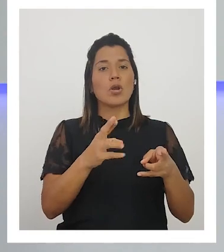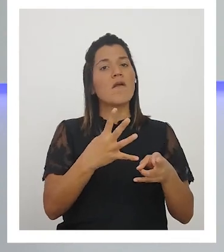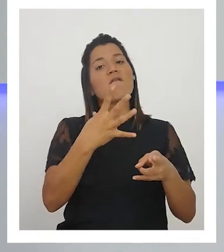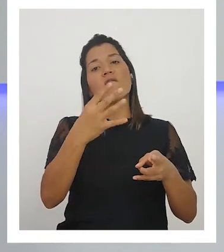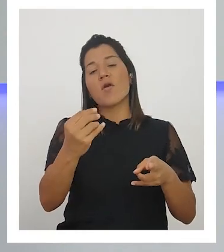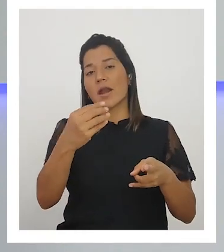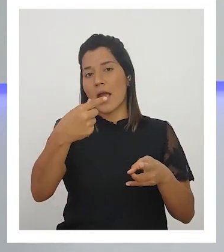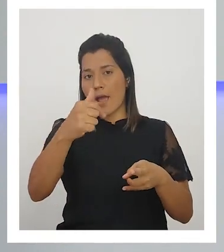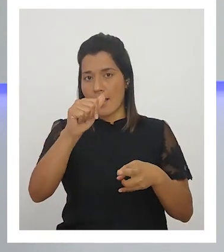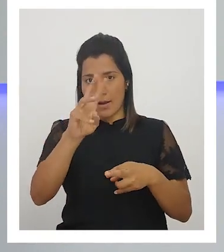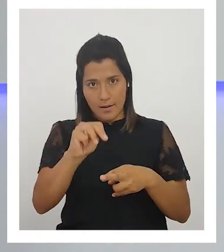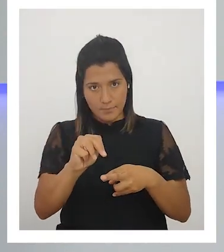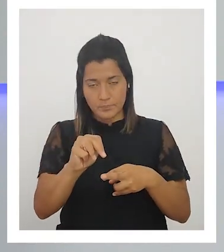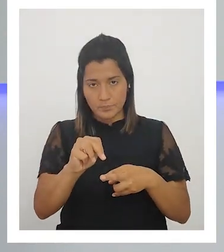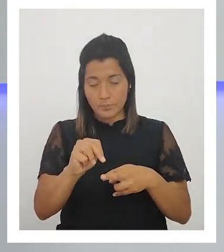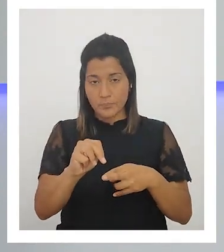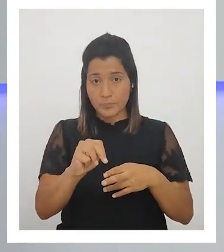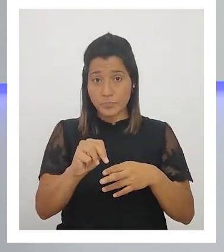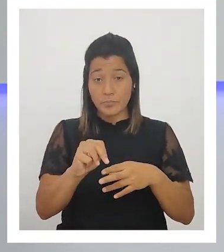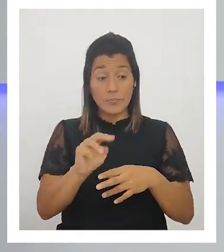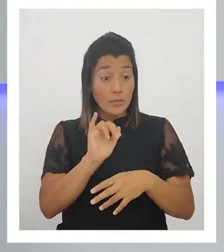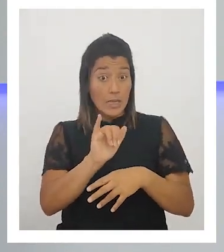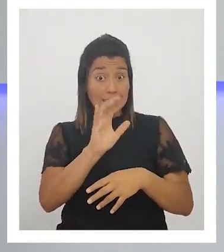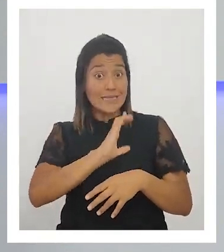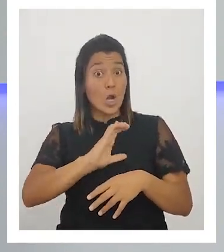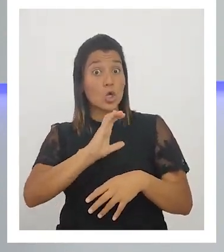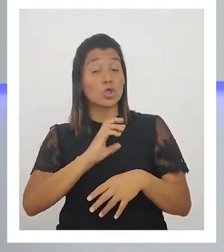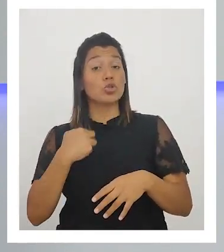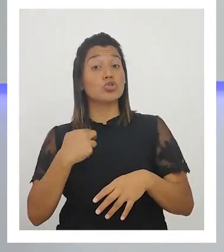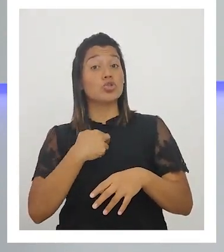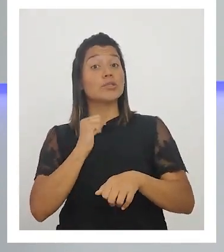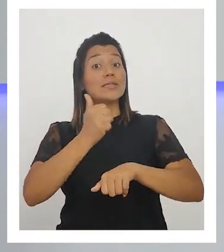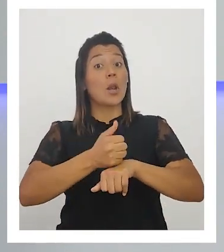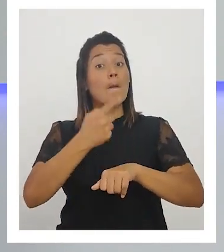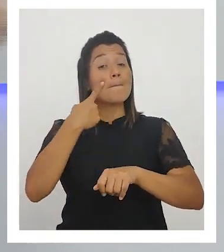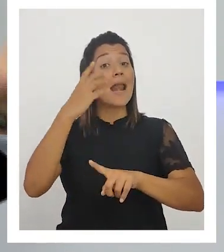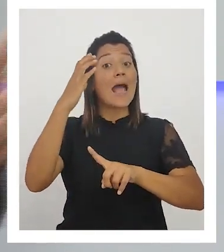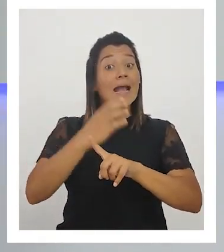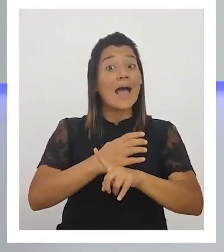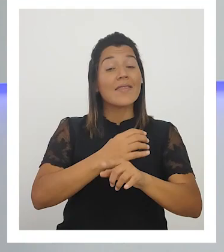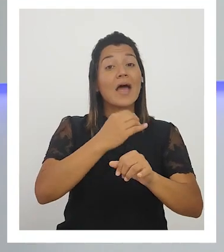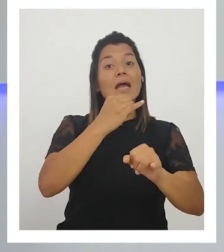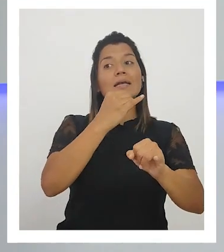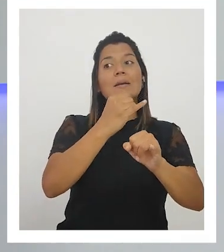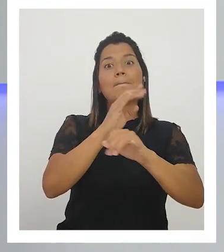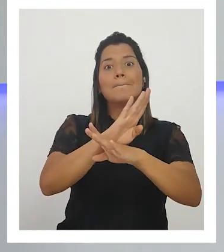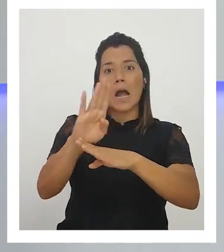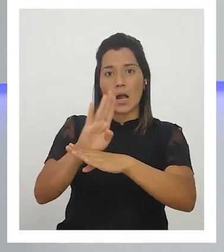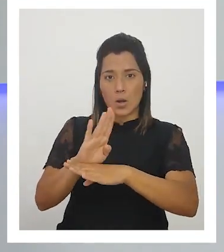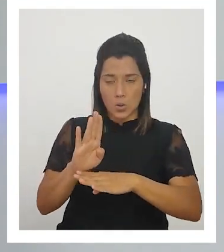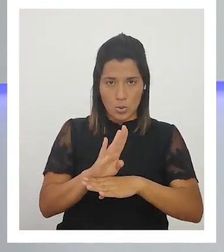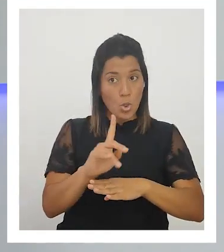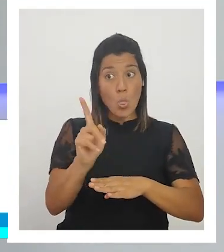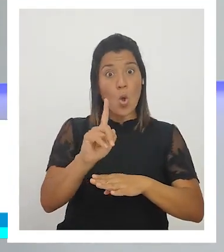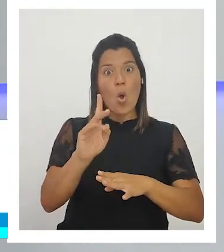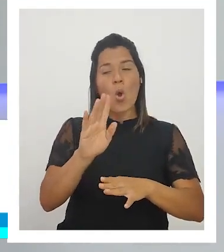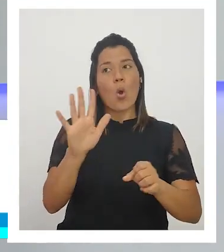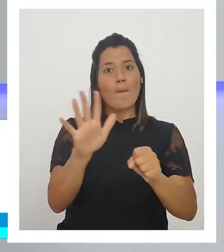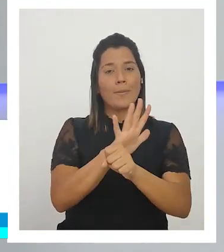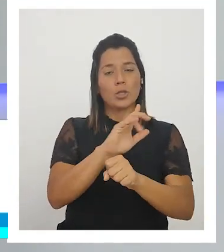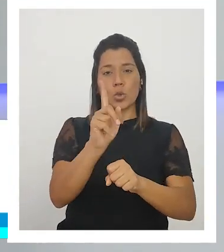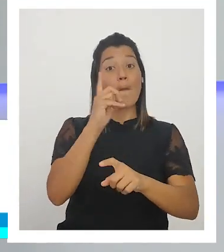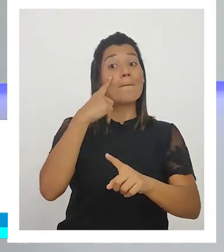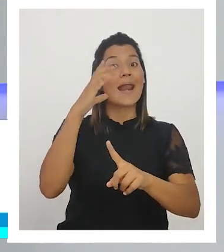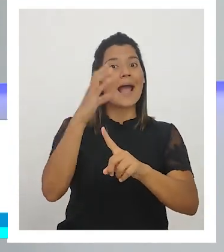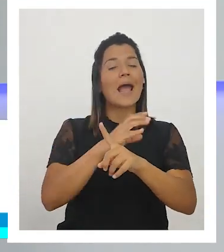central. Esa condición la pusimos para cada operador financiero, no es en el total, es para cada operador financiero que